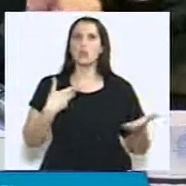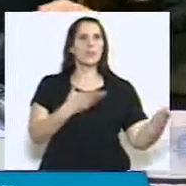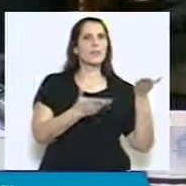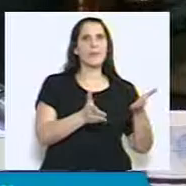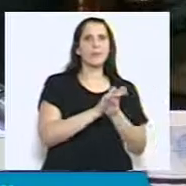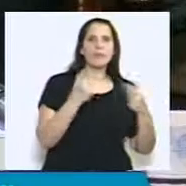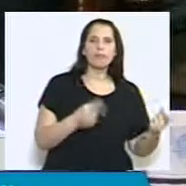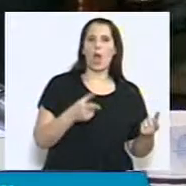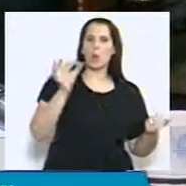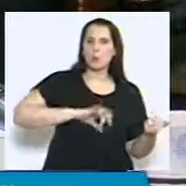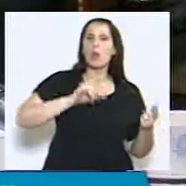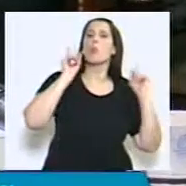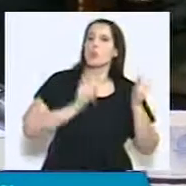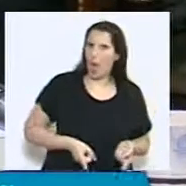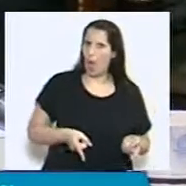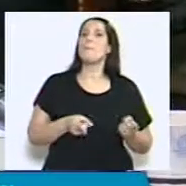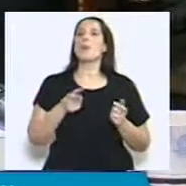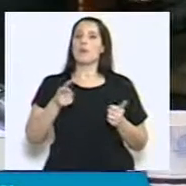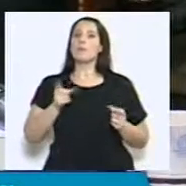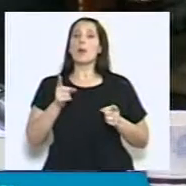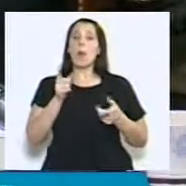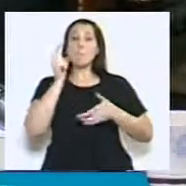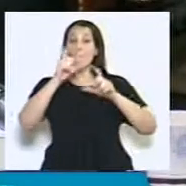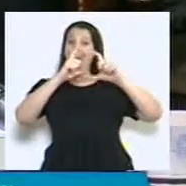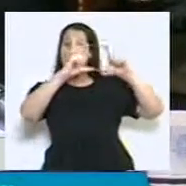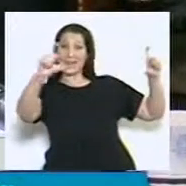forma remunerada, sino también, si se lee el primer párrafo,